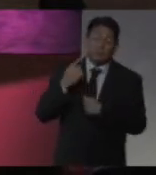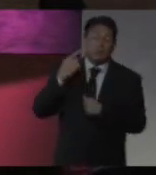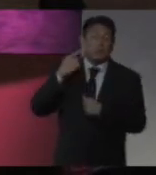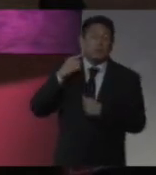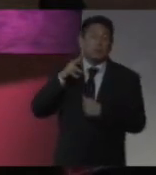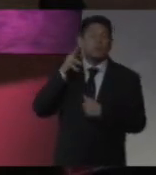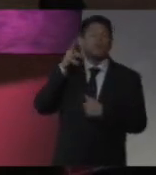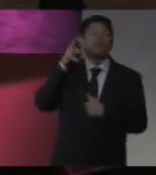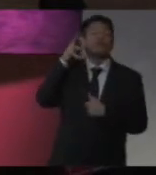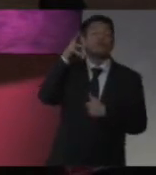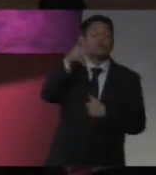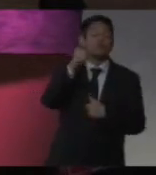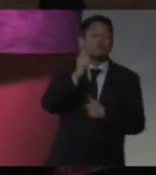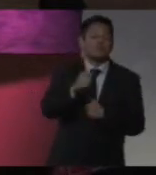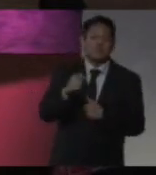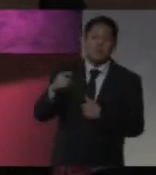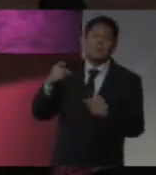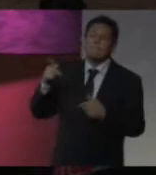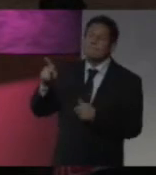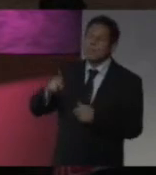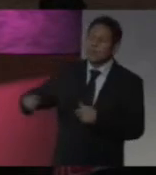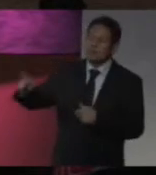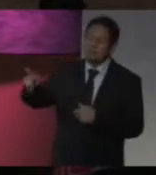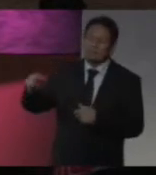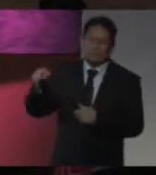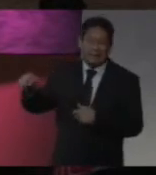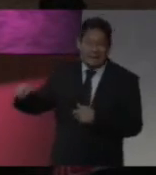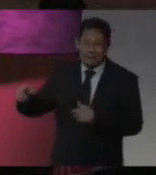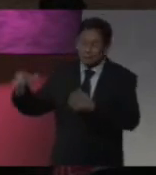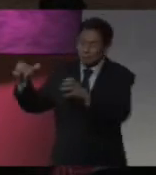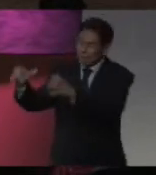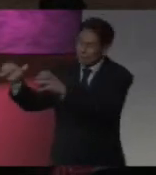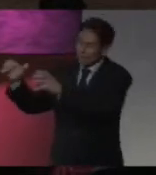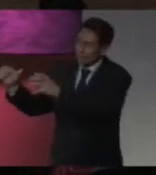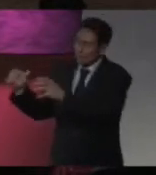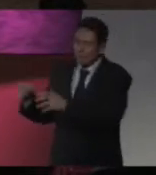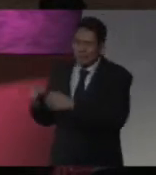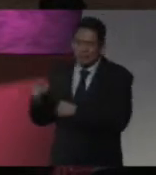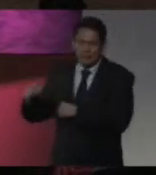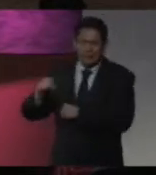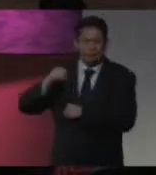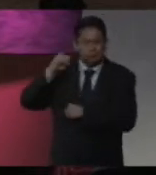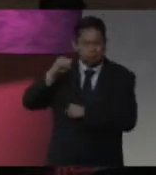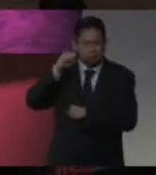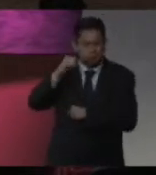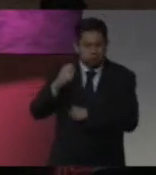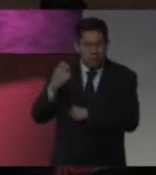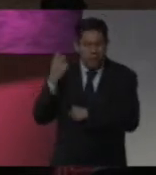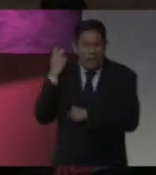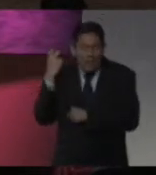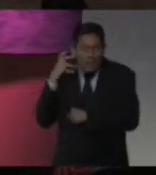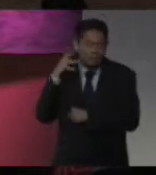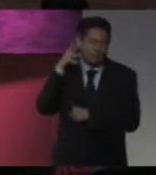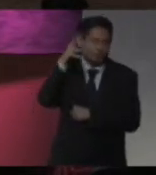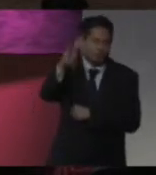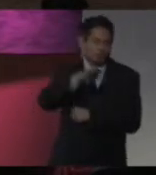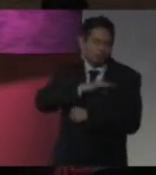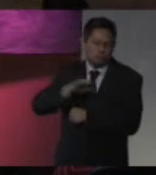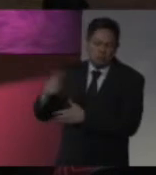futuro es la lucha comunitaria, el futuro es la lucha de abajo, eso es lo que nos va a poder